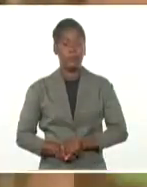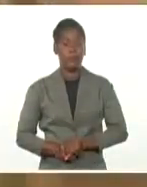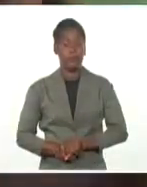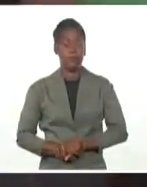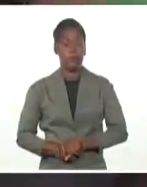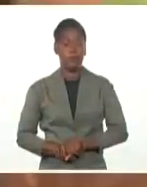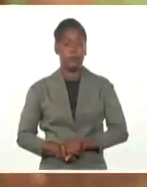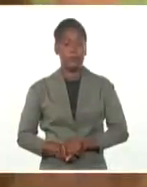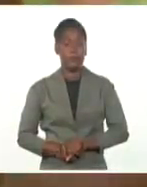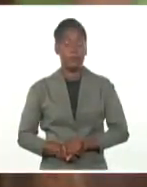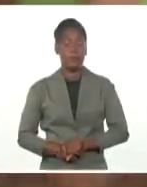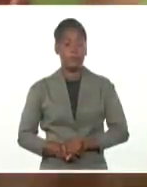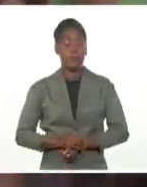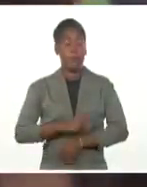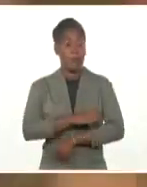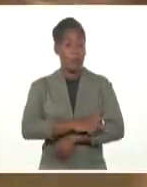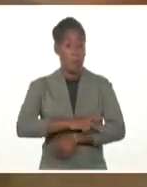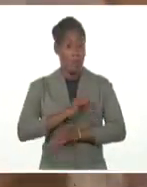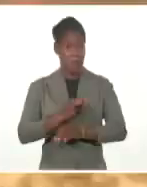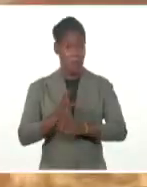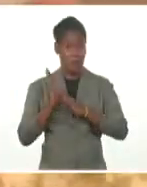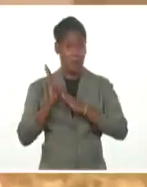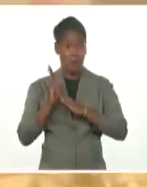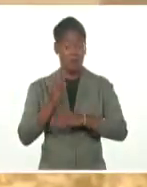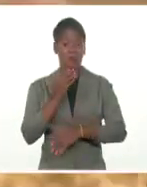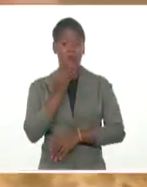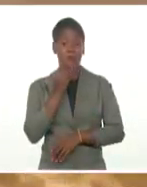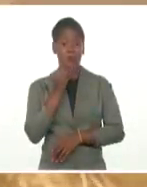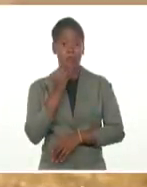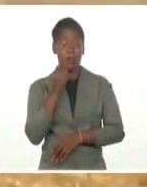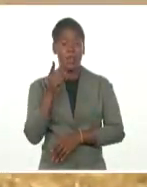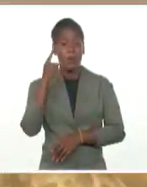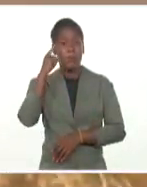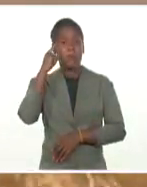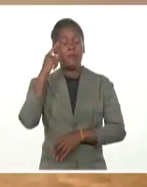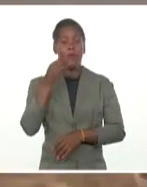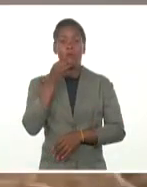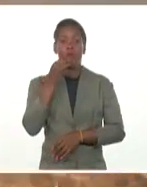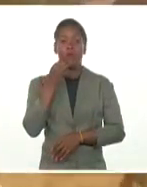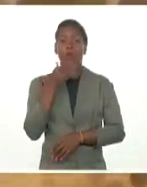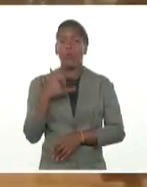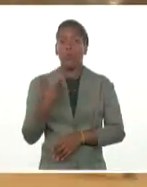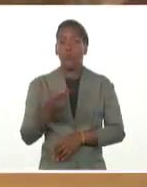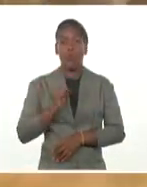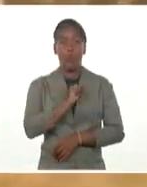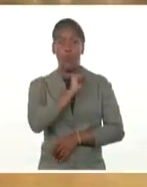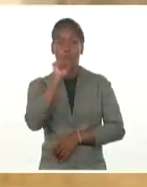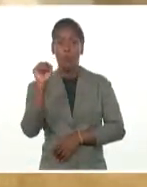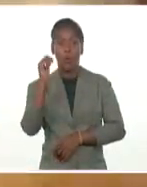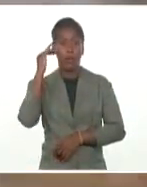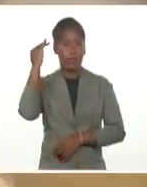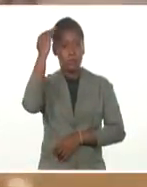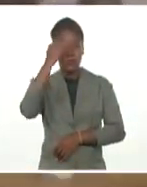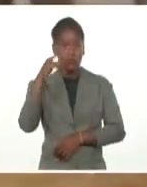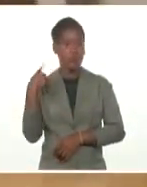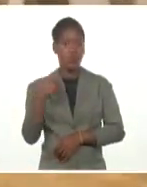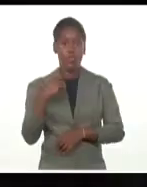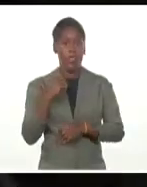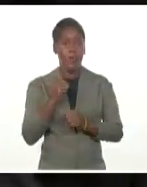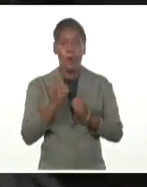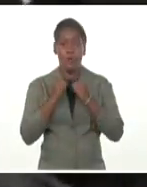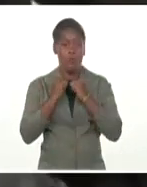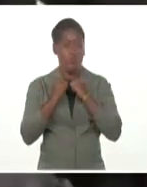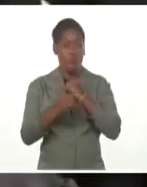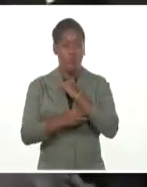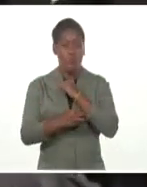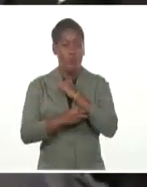Mientras Irán dice que el único camino para que los palestinos lleguen a la victoria es la resistencia y la yihad,